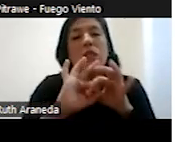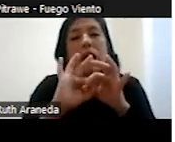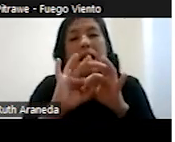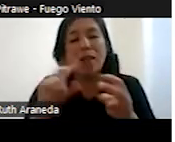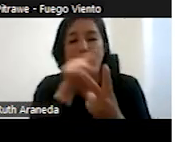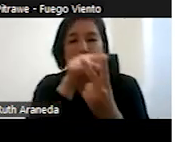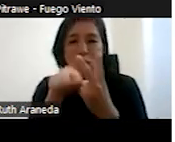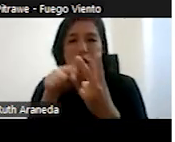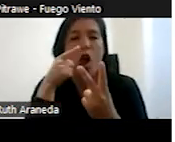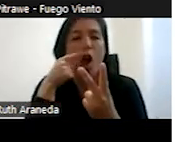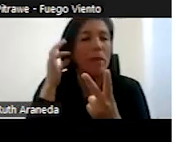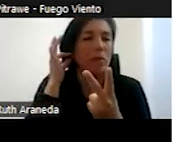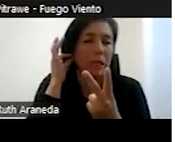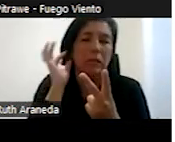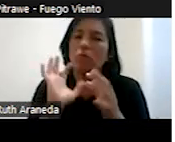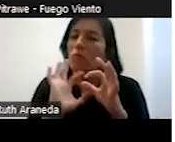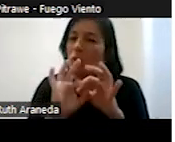Juanita por esta